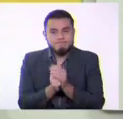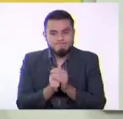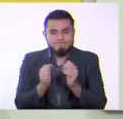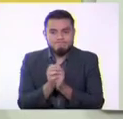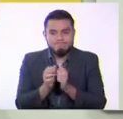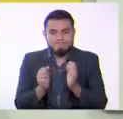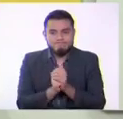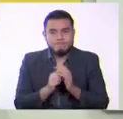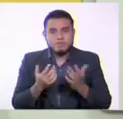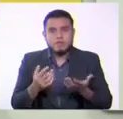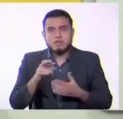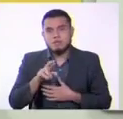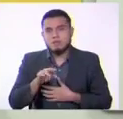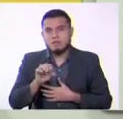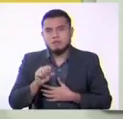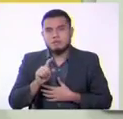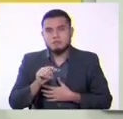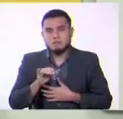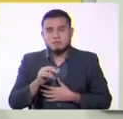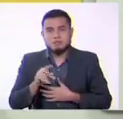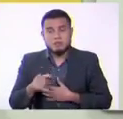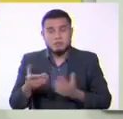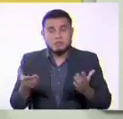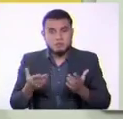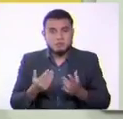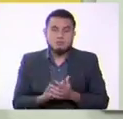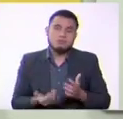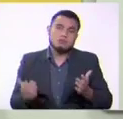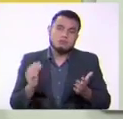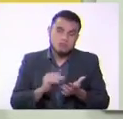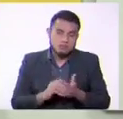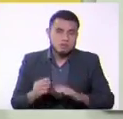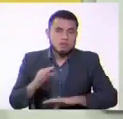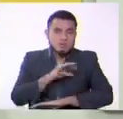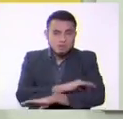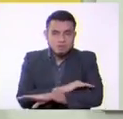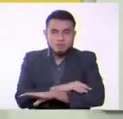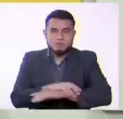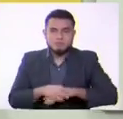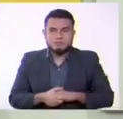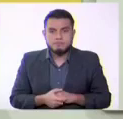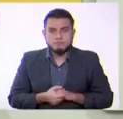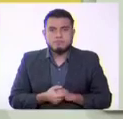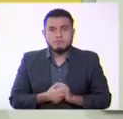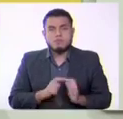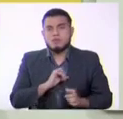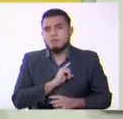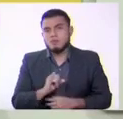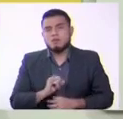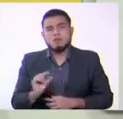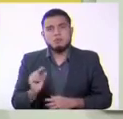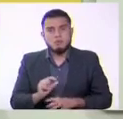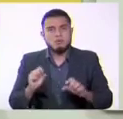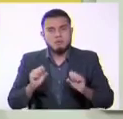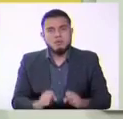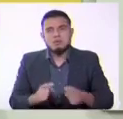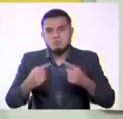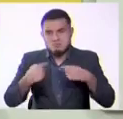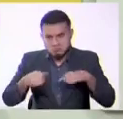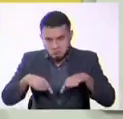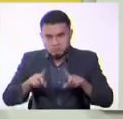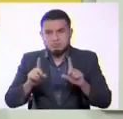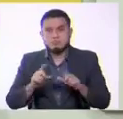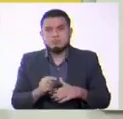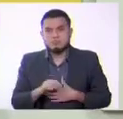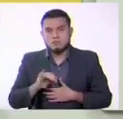de restitución de lo que se ha hecho y volverse a empoderar en una identidad que le permita continuar, dar